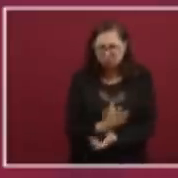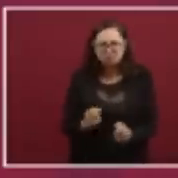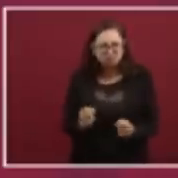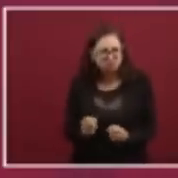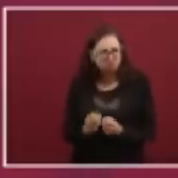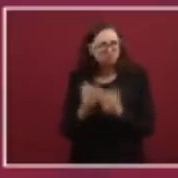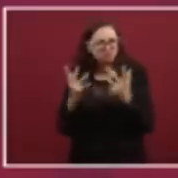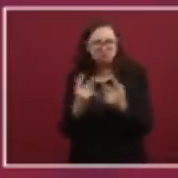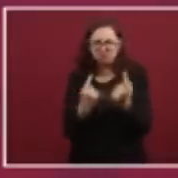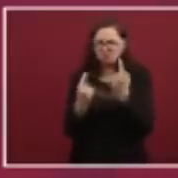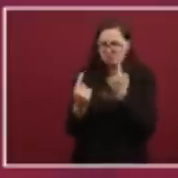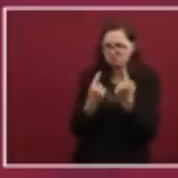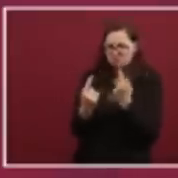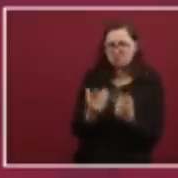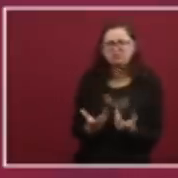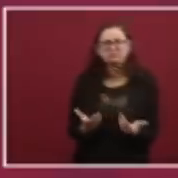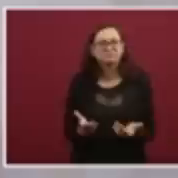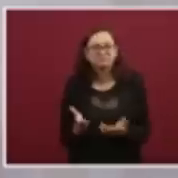ampliamente. Bueno.